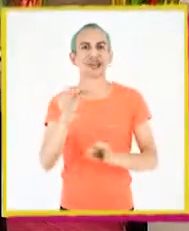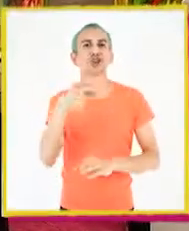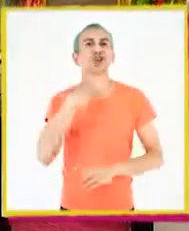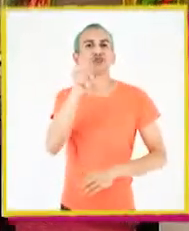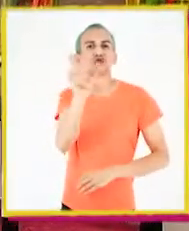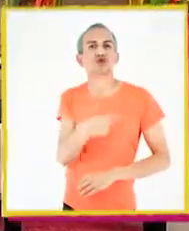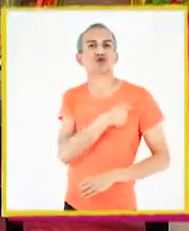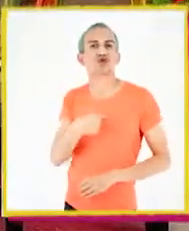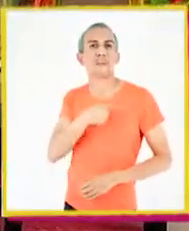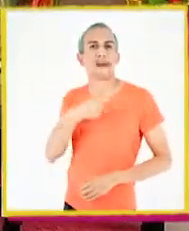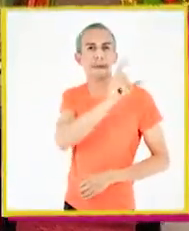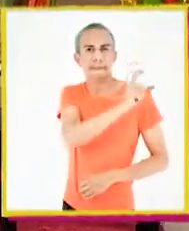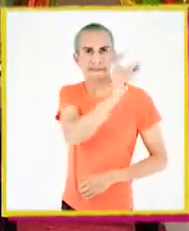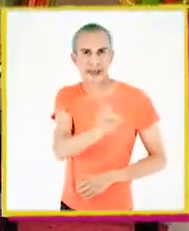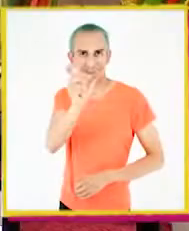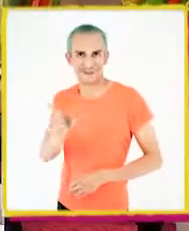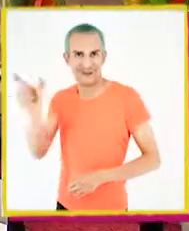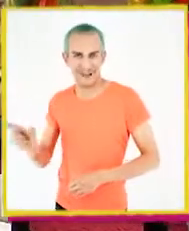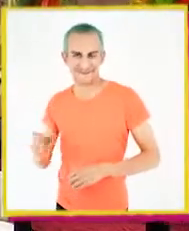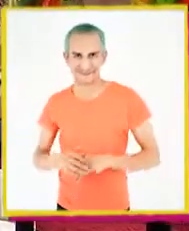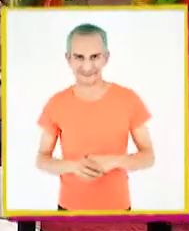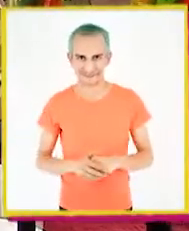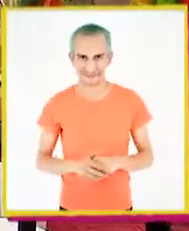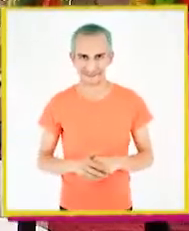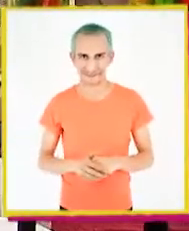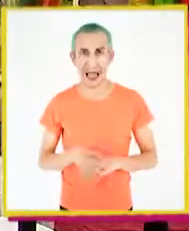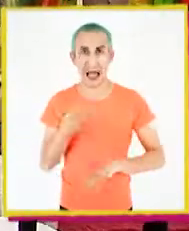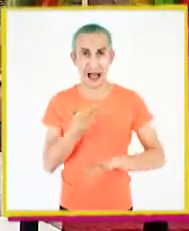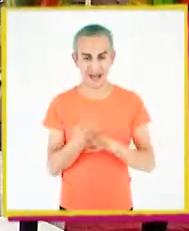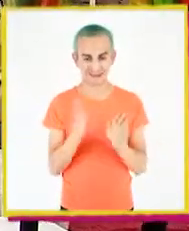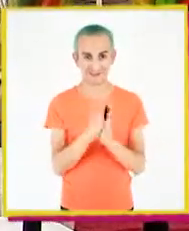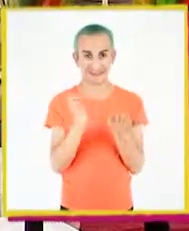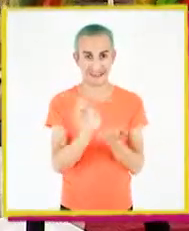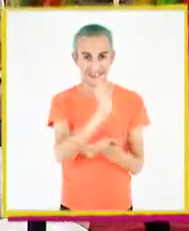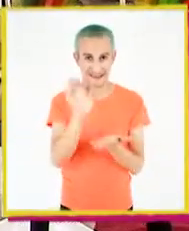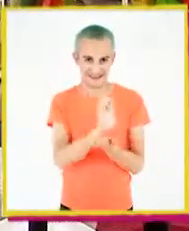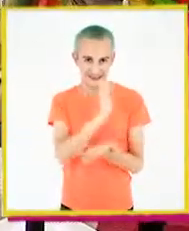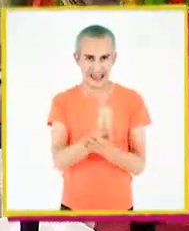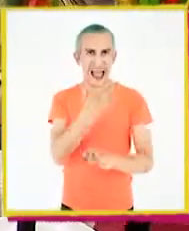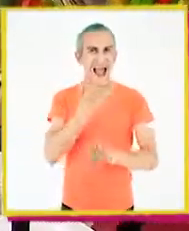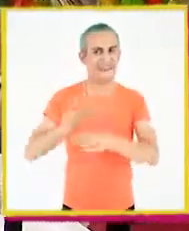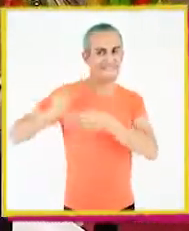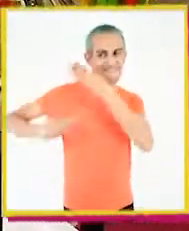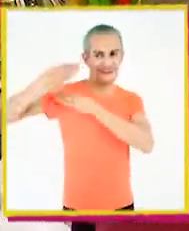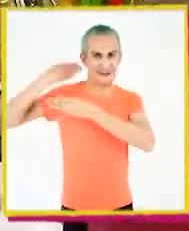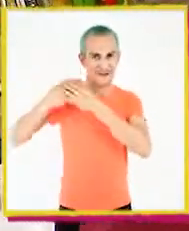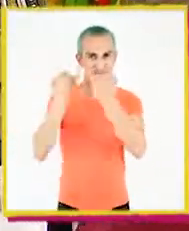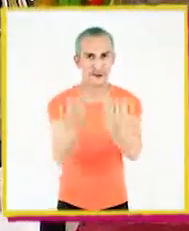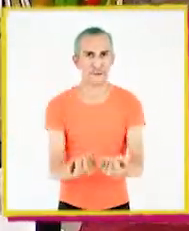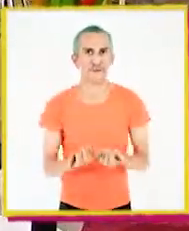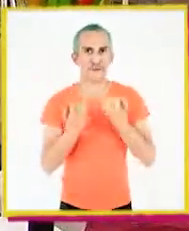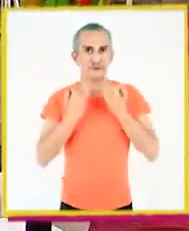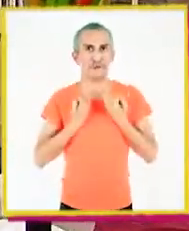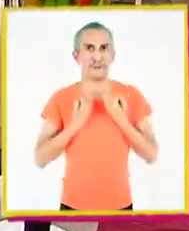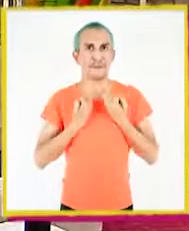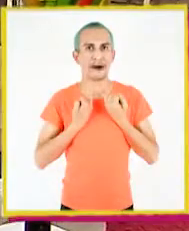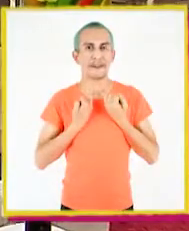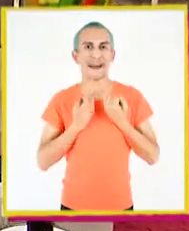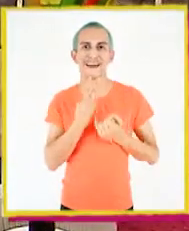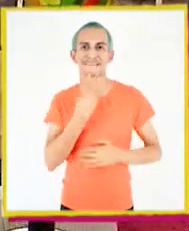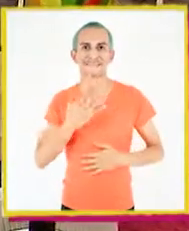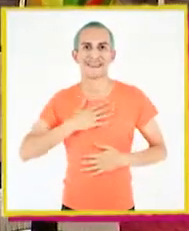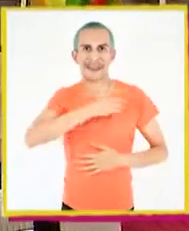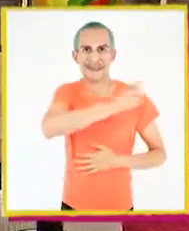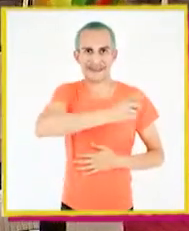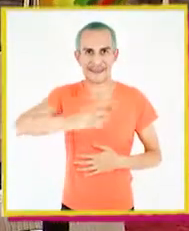¡Exacto! Son nombres de personas. Tengo una enciclopedia en la que hay distintas biografías que nos informan acerca